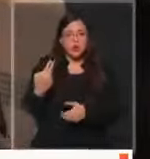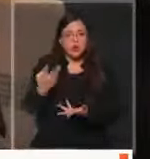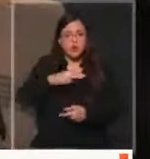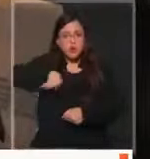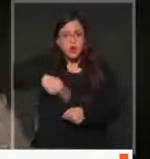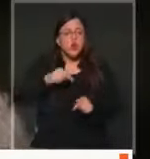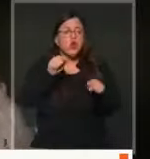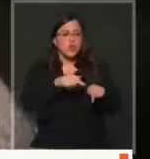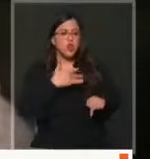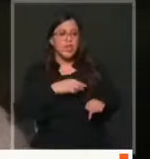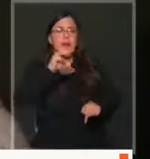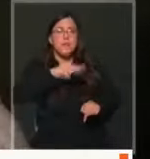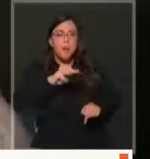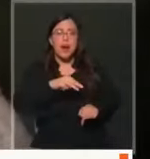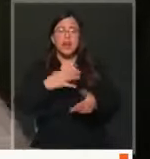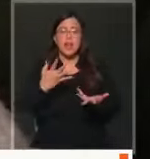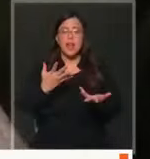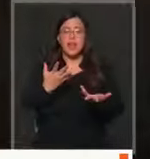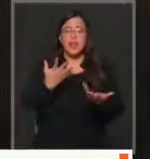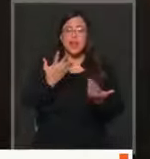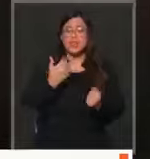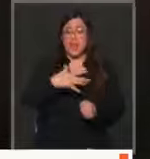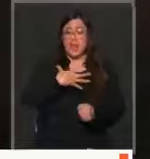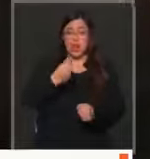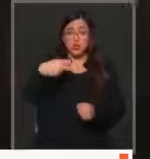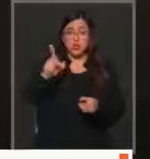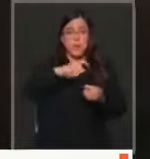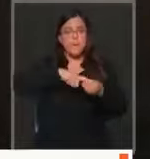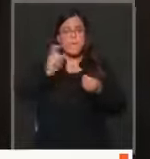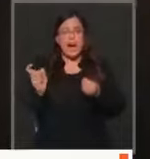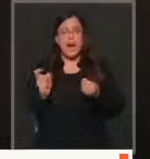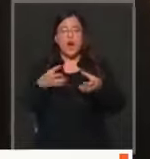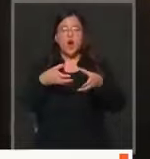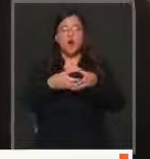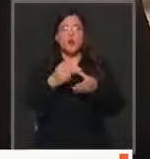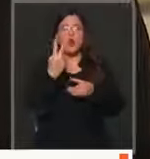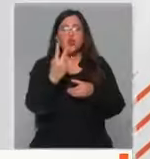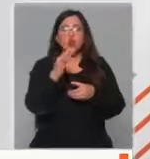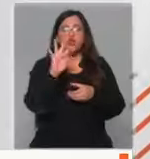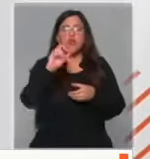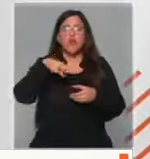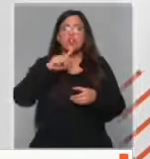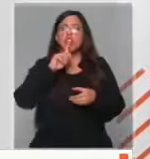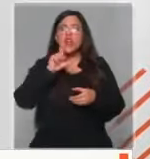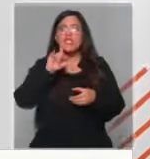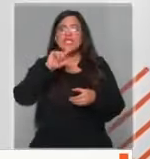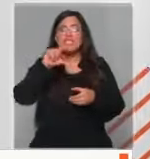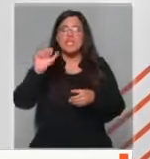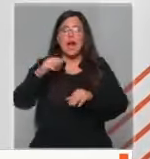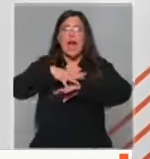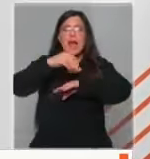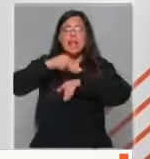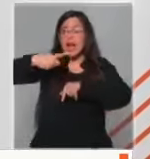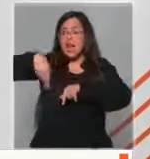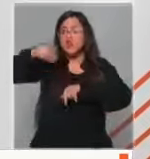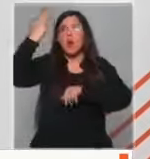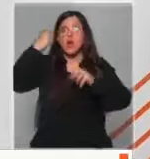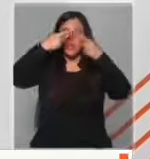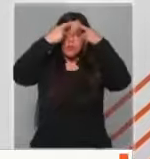de madres, que sus hijos salgan del cuartel número 2 Fontecilla, en Arica, lugar con el que alguna vez ellos soñaron. Hoy